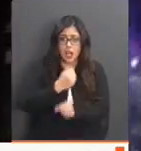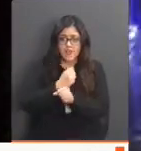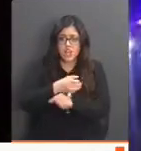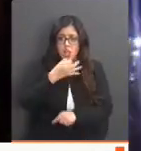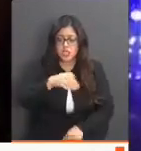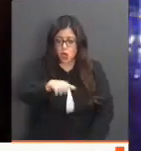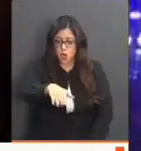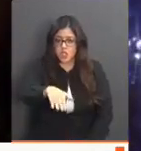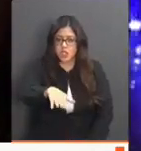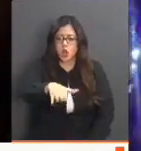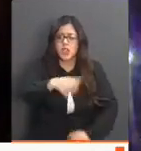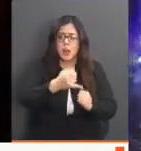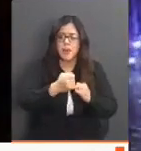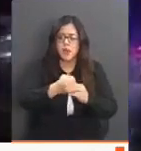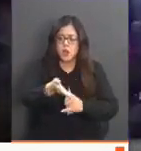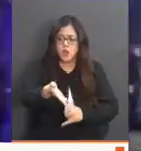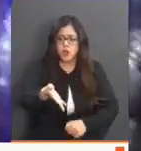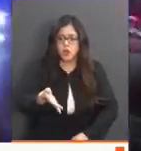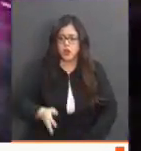Amigo.